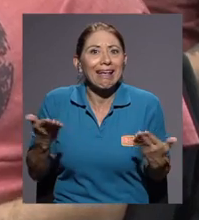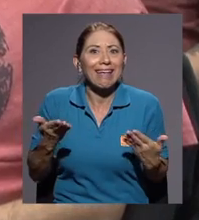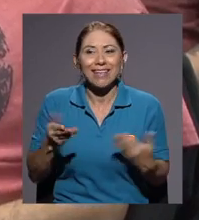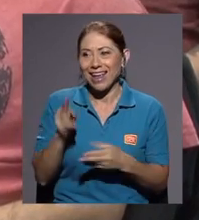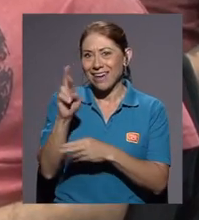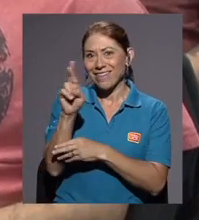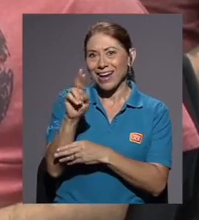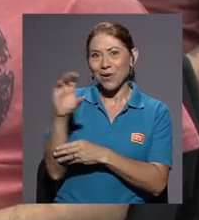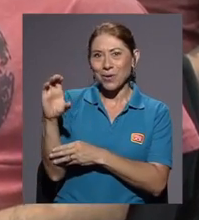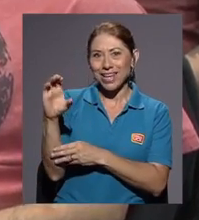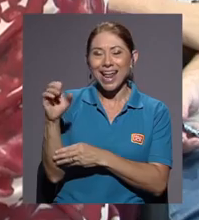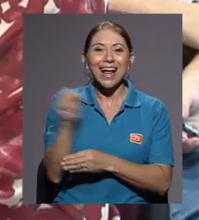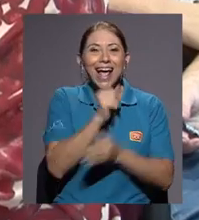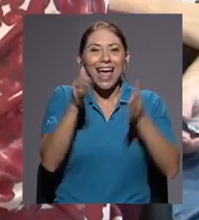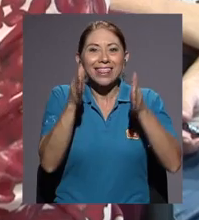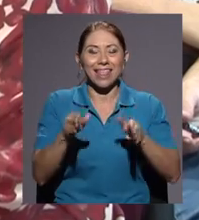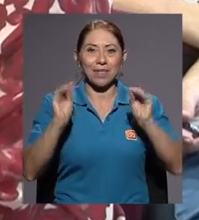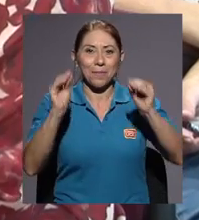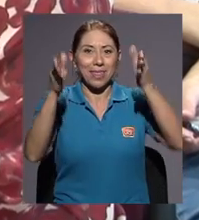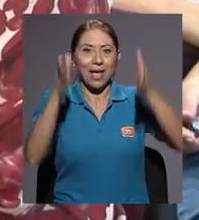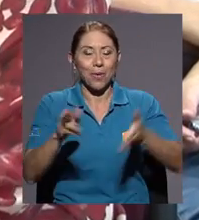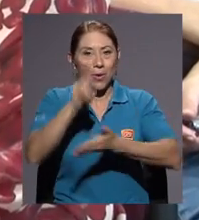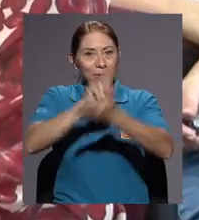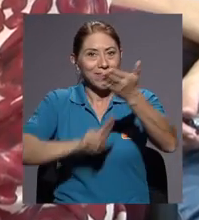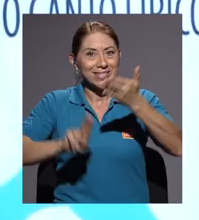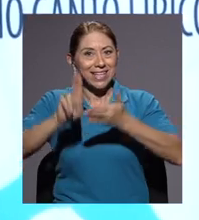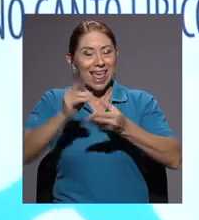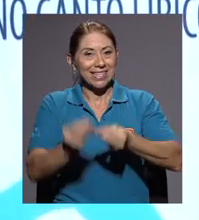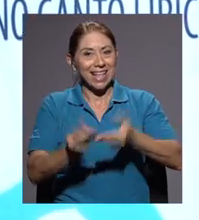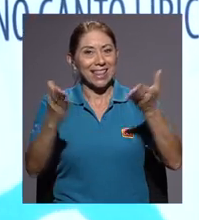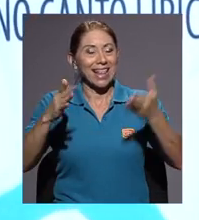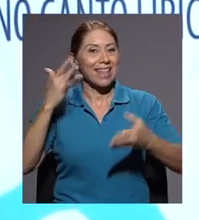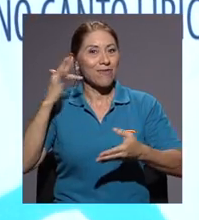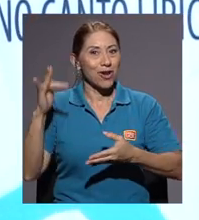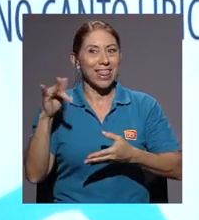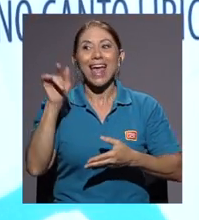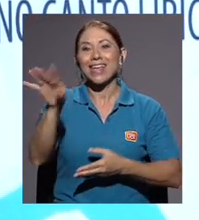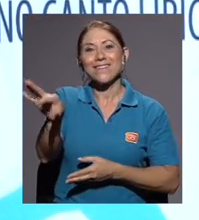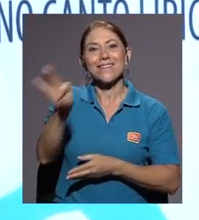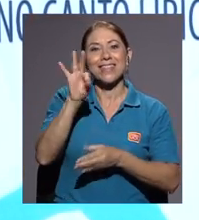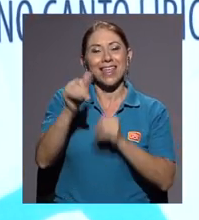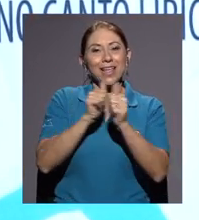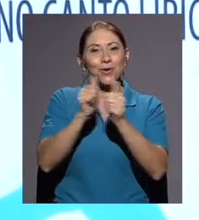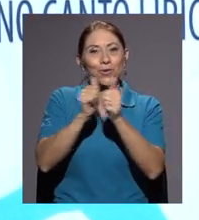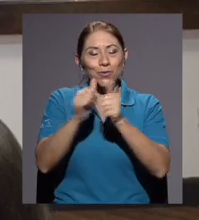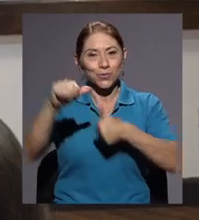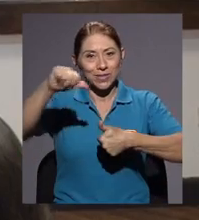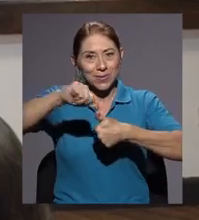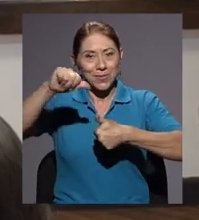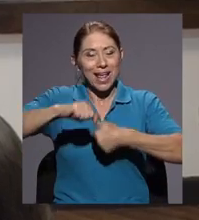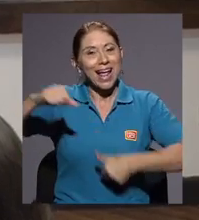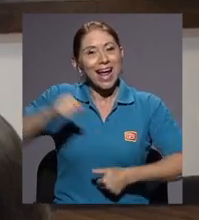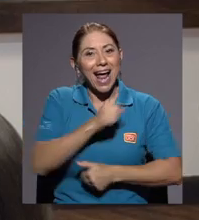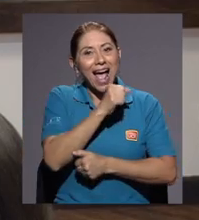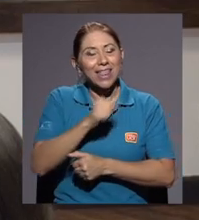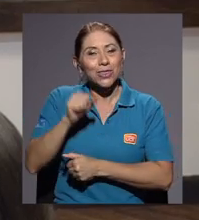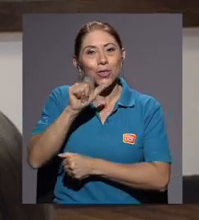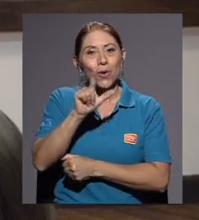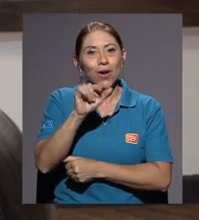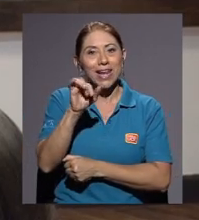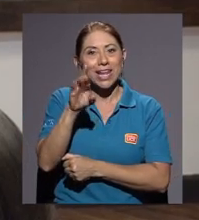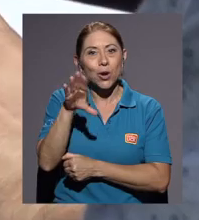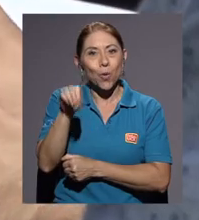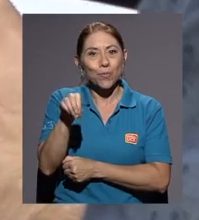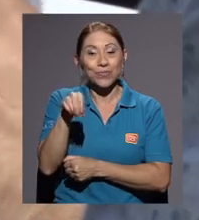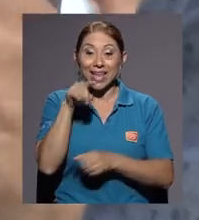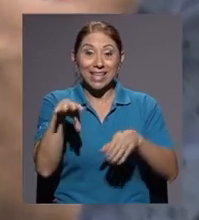y pedagoga de la Universidad Estatal de la Florida, fue una de las invitadas al concurso centroamericano de canto lírico. Esta actividad se